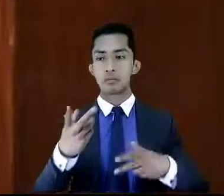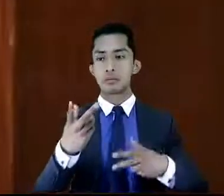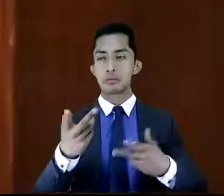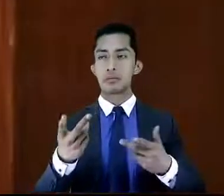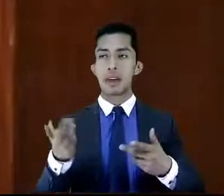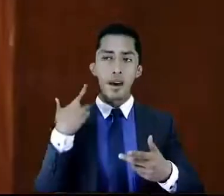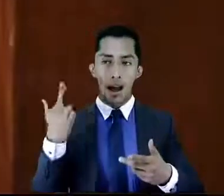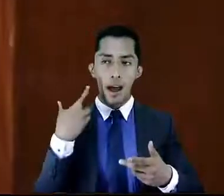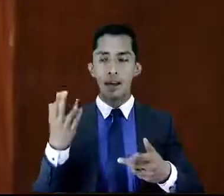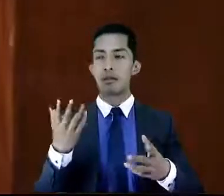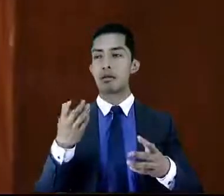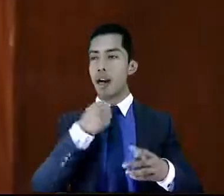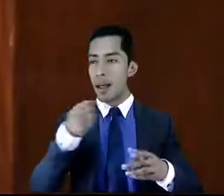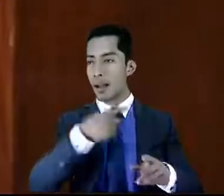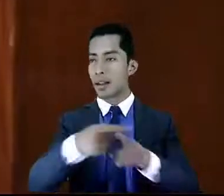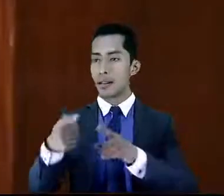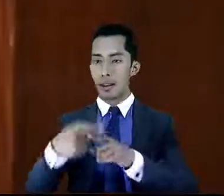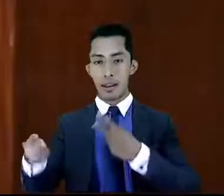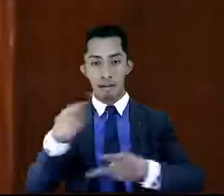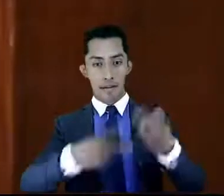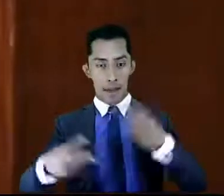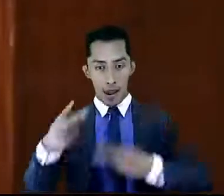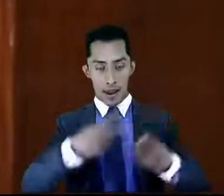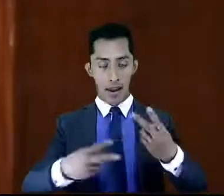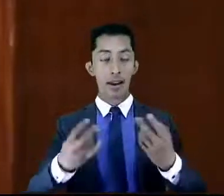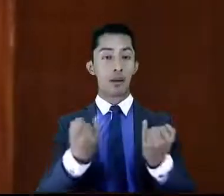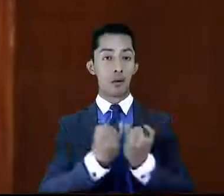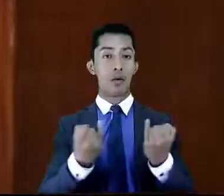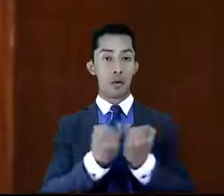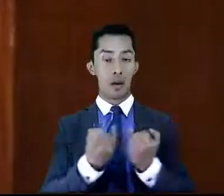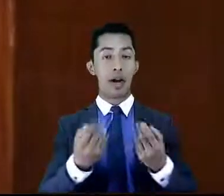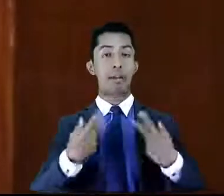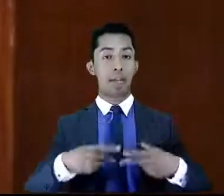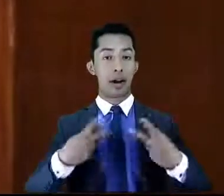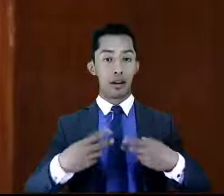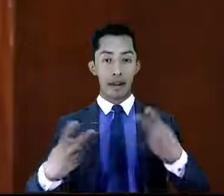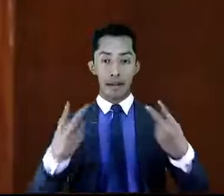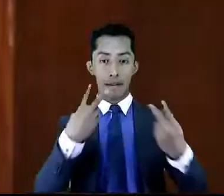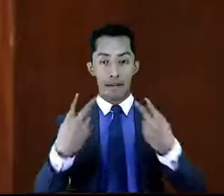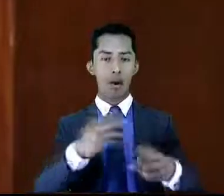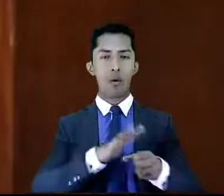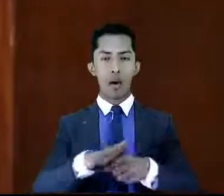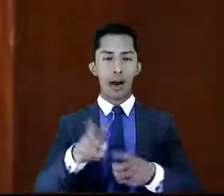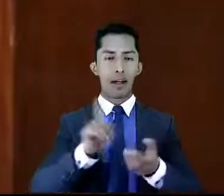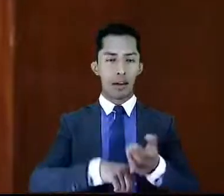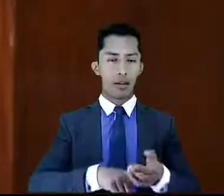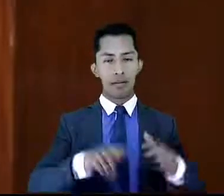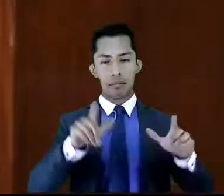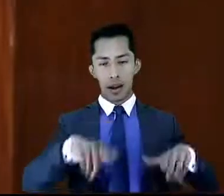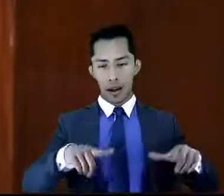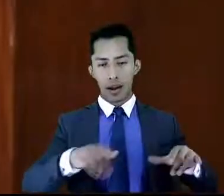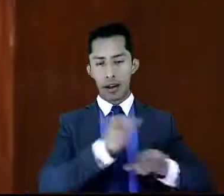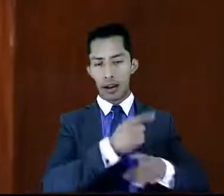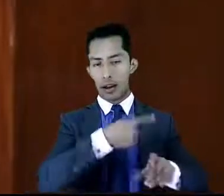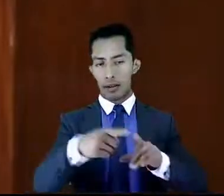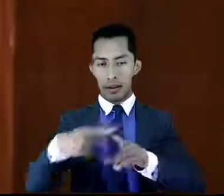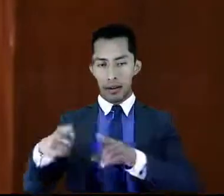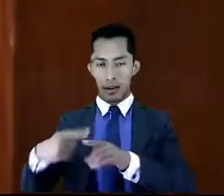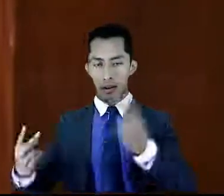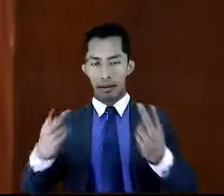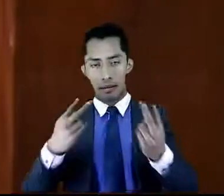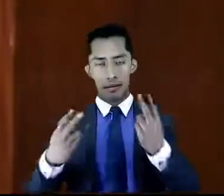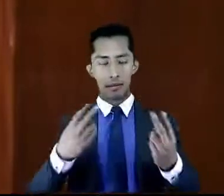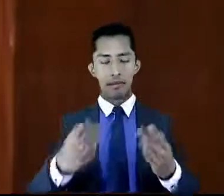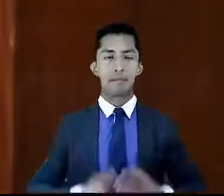acompañan y ciudadanos que nos siguen a través de las distintas plataformas digitales. El Estado